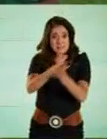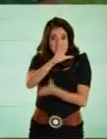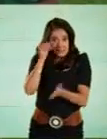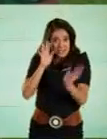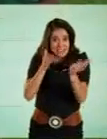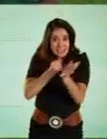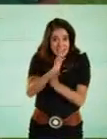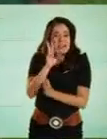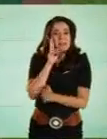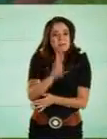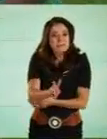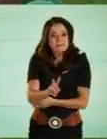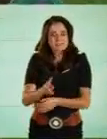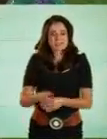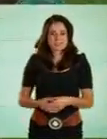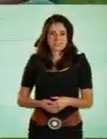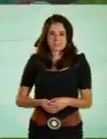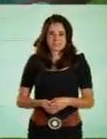A verlas.